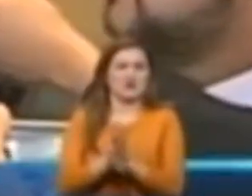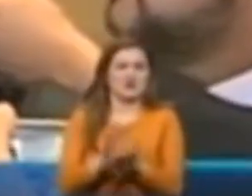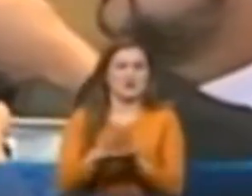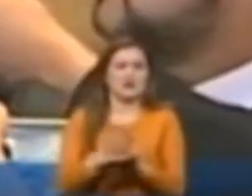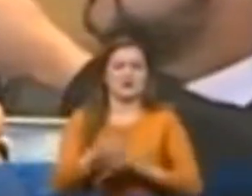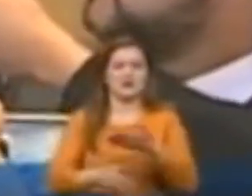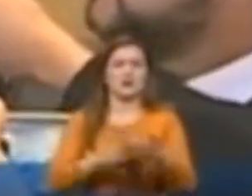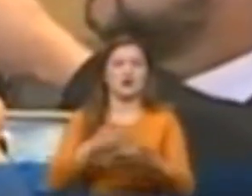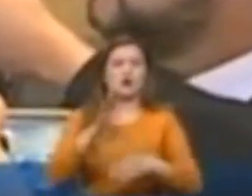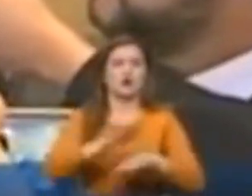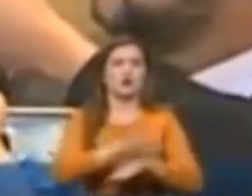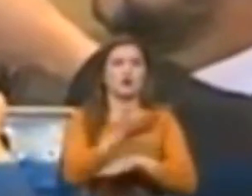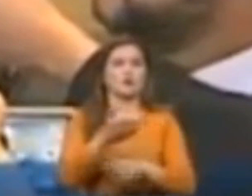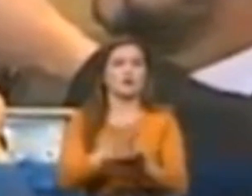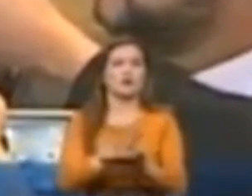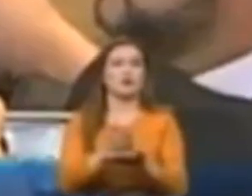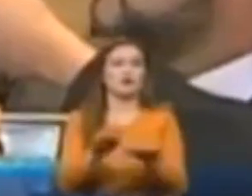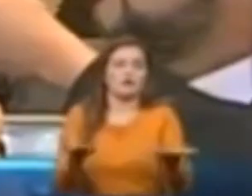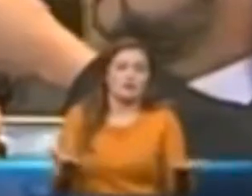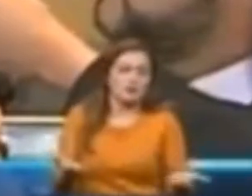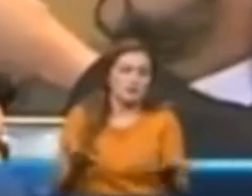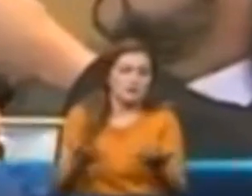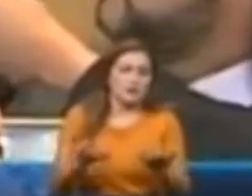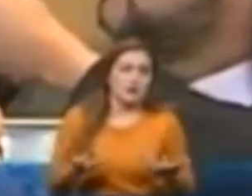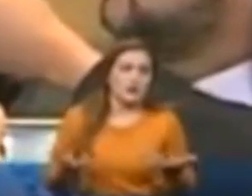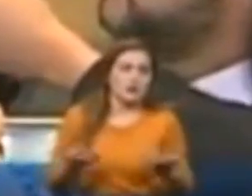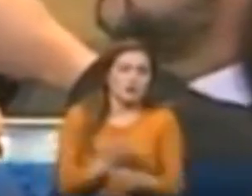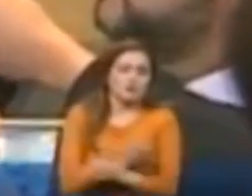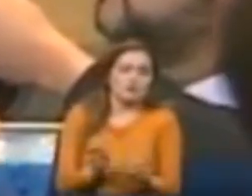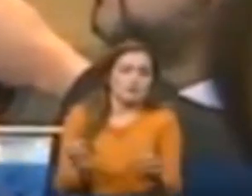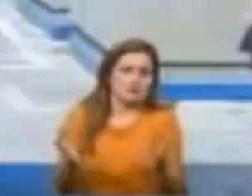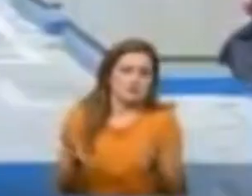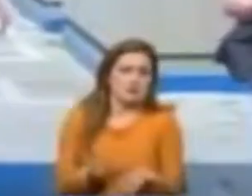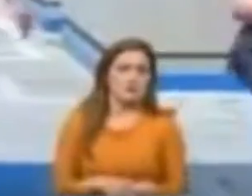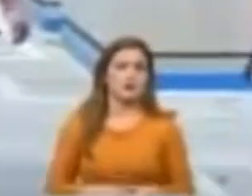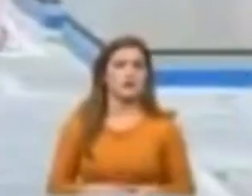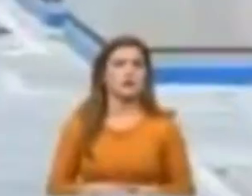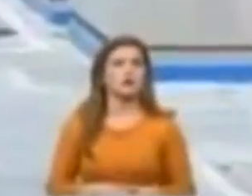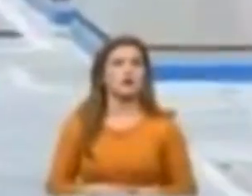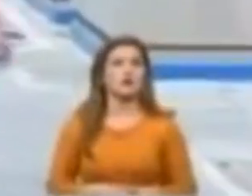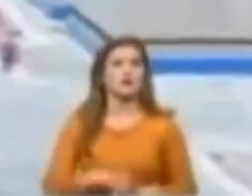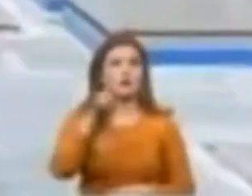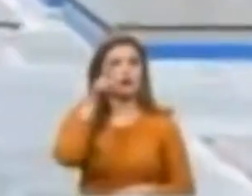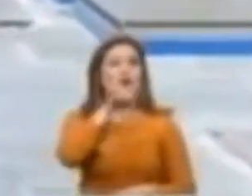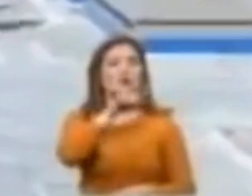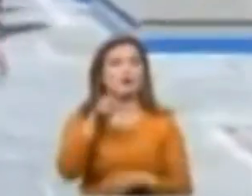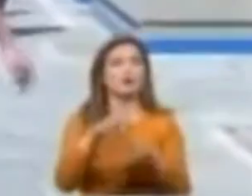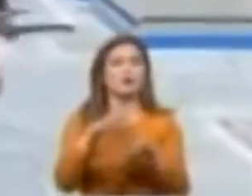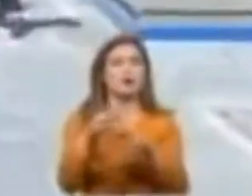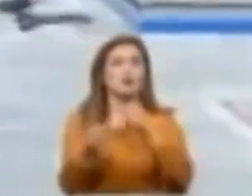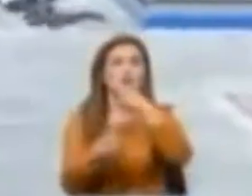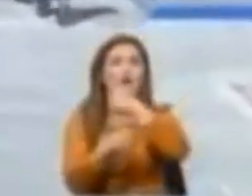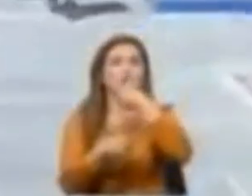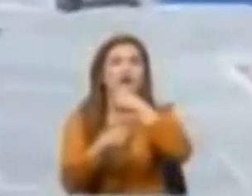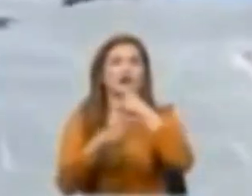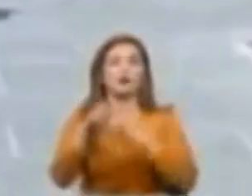El hecho de que se haya llamado a mediación precisamente quiere decir que no hubo ningún tipo de mala fe. A la Fiscalía también acudió la ex asistente de